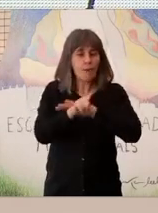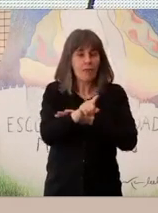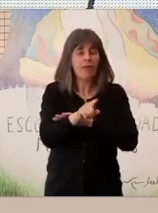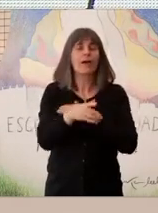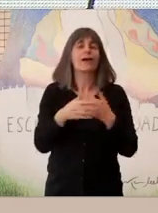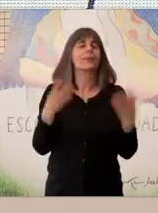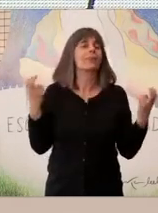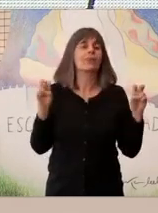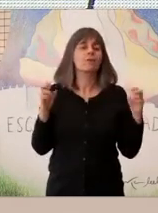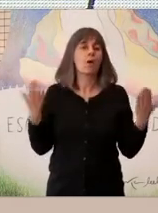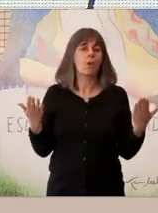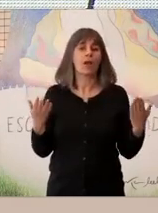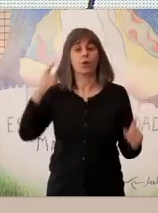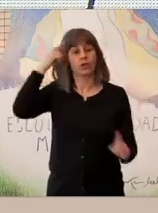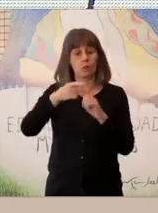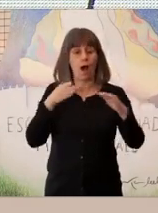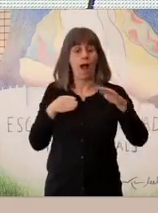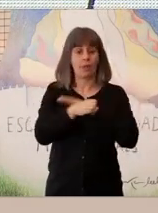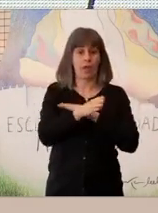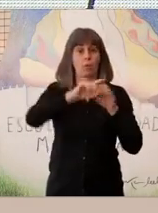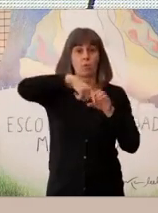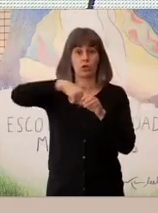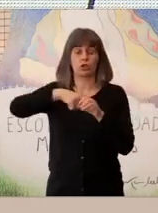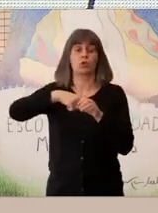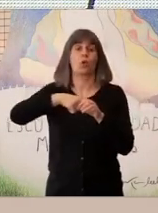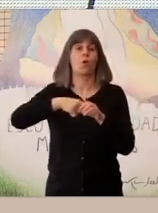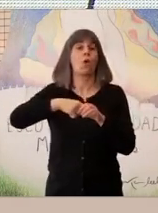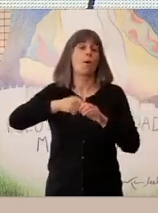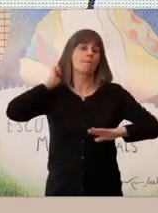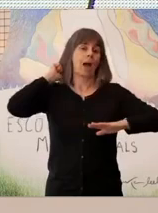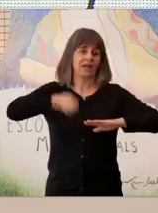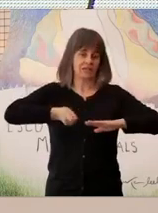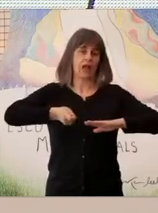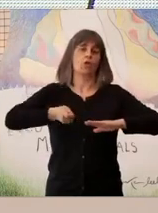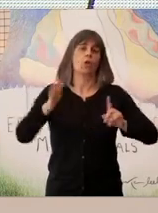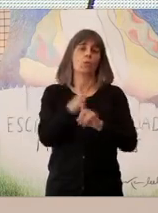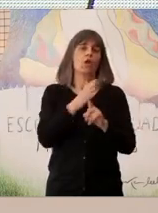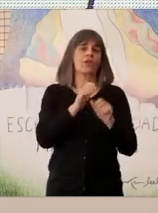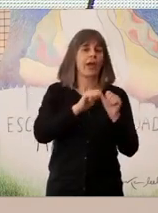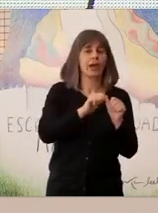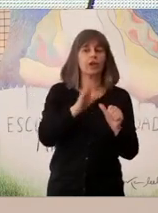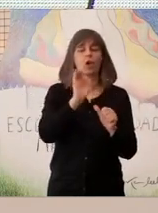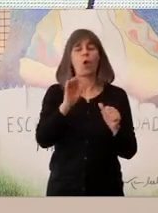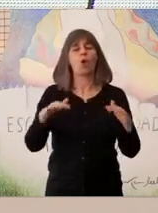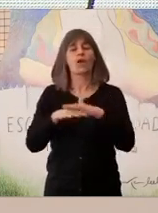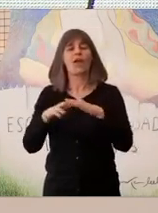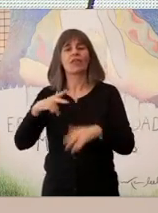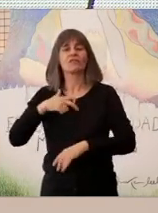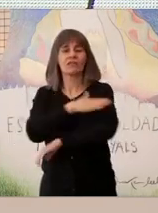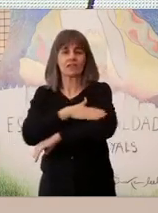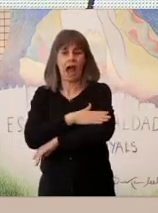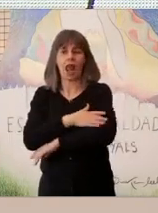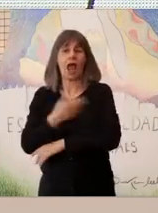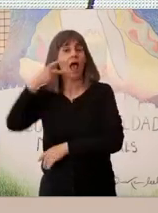a los cargos de magistrado de violencia de género, por ejemplo, o fiscal de la red de fiscales especialistas, sí se pudiera